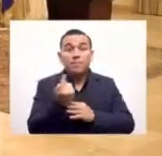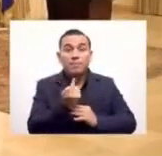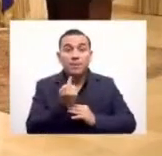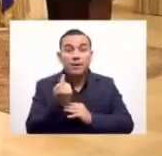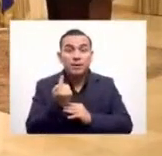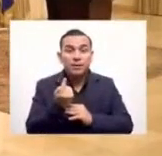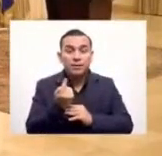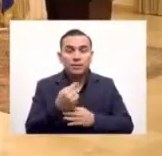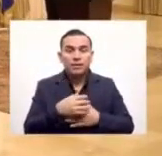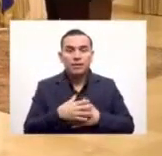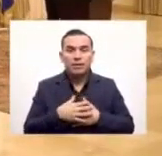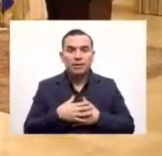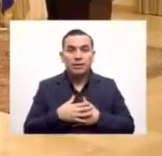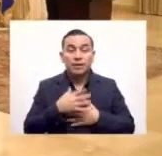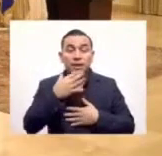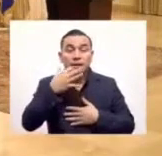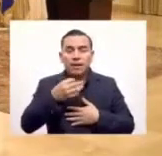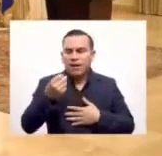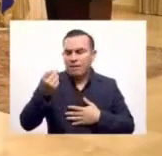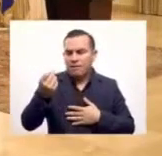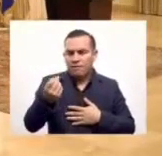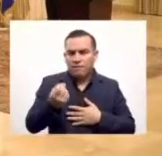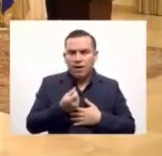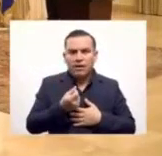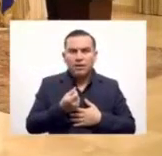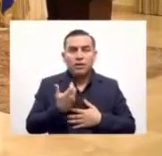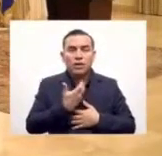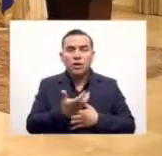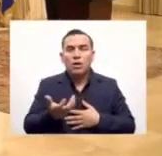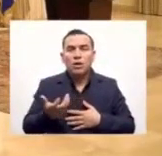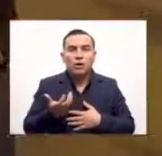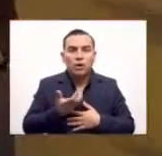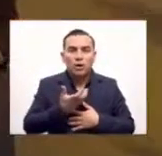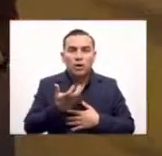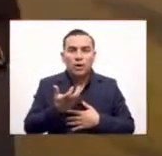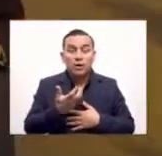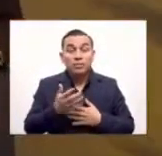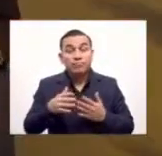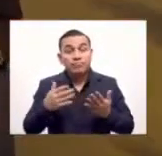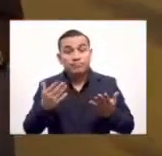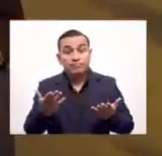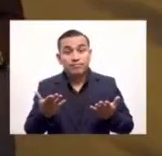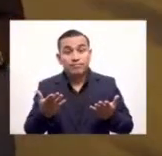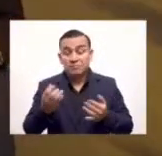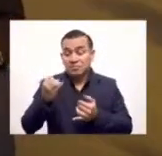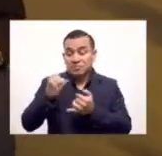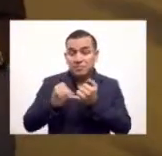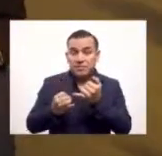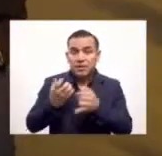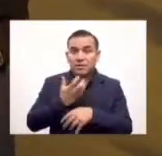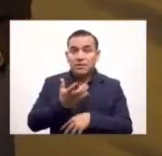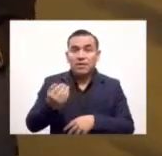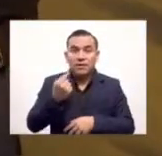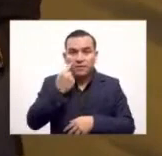levanta muchas preguntas, ¿no? ¿Cualquier persona va a poder llegar a esos cajeros a cambiar su dinero? Sí, no.